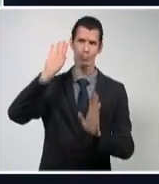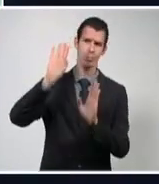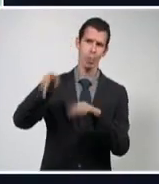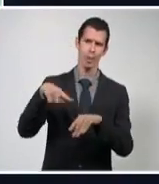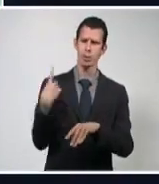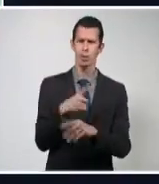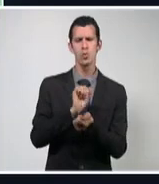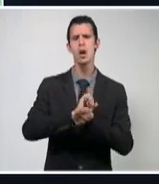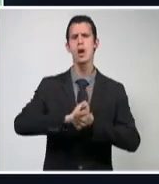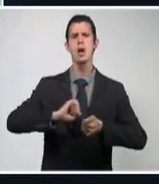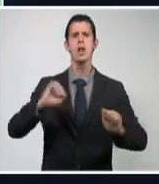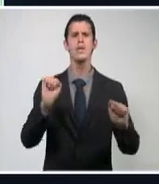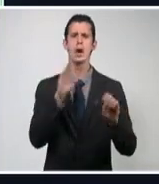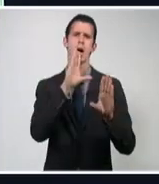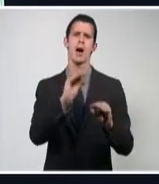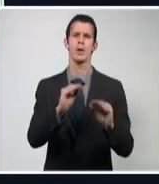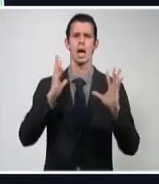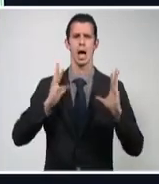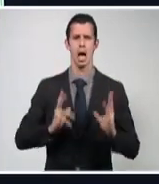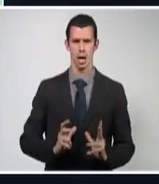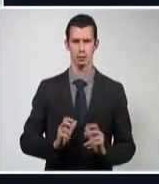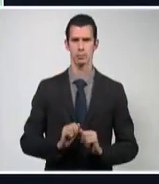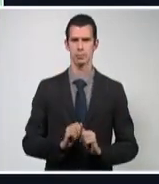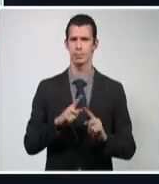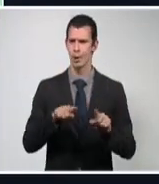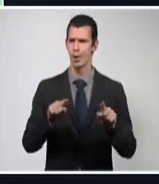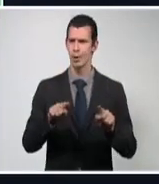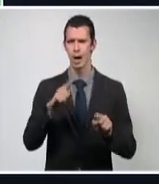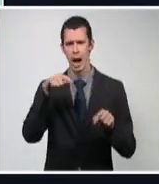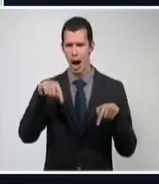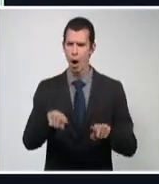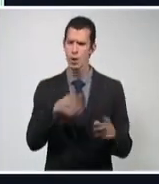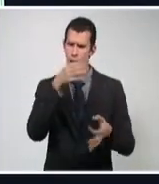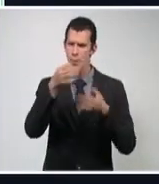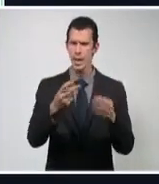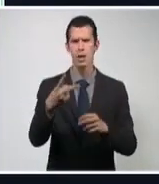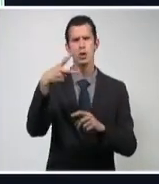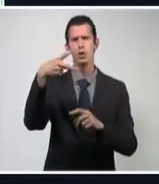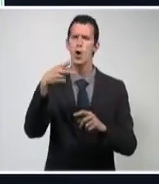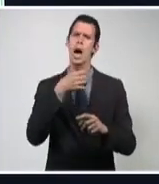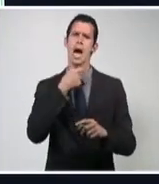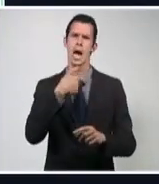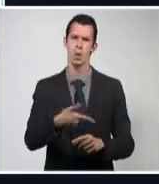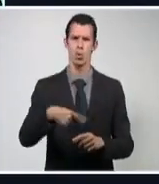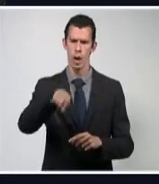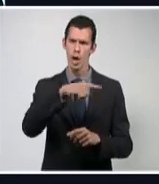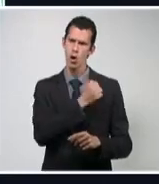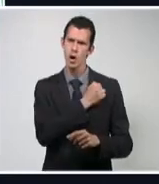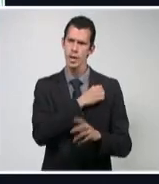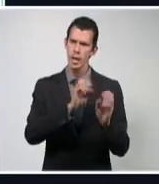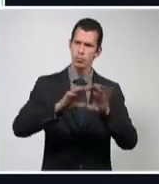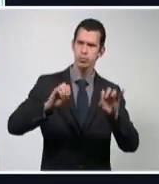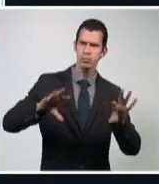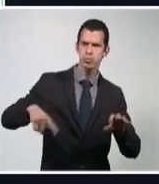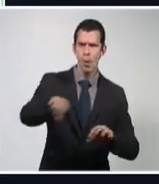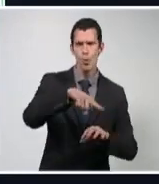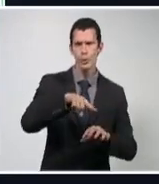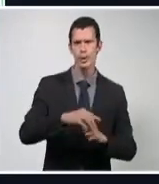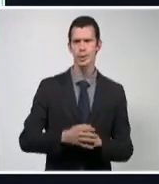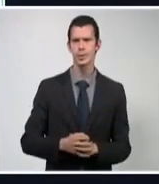dos fragmentos, solo dos, son muchos más, de lo que ellos están tratando de promover. Lamentablemente, lo que van a ver, se trata de dos